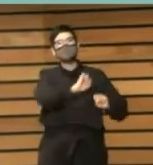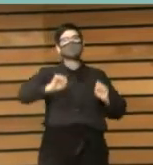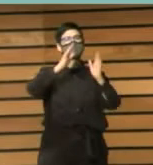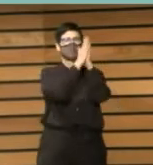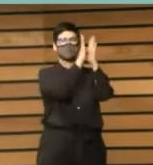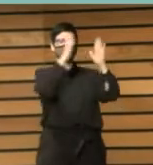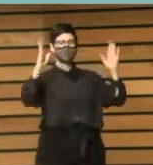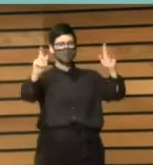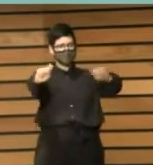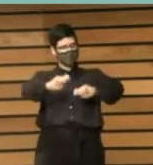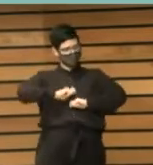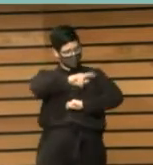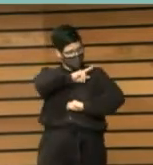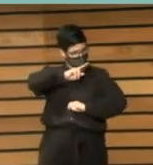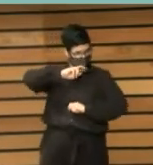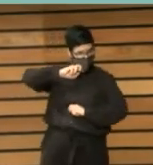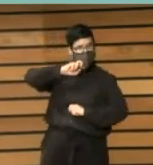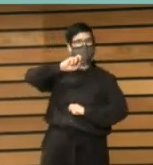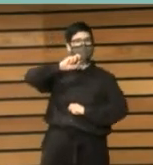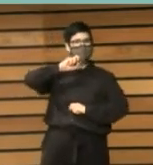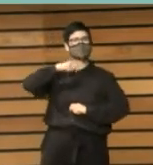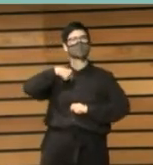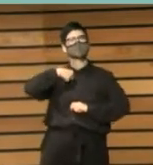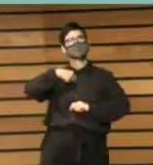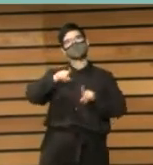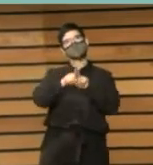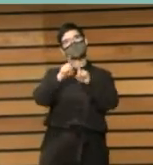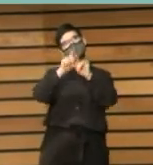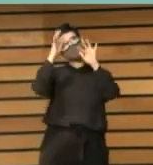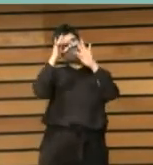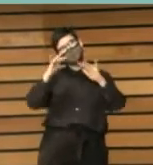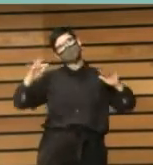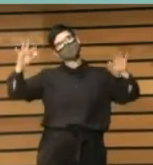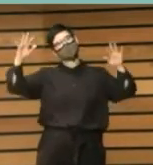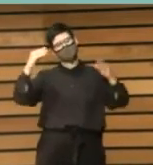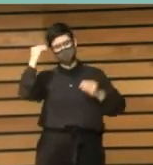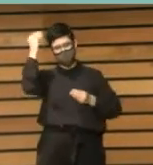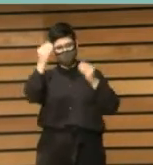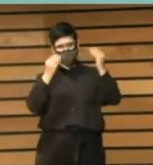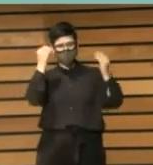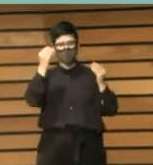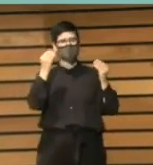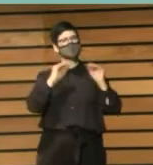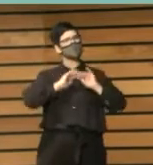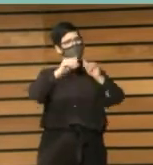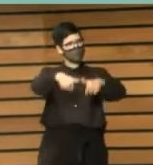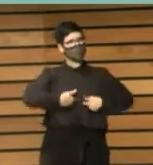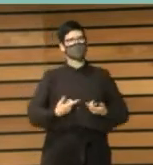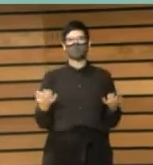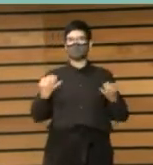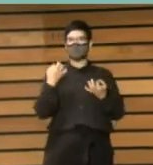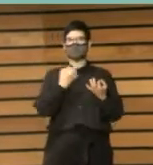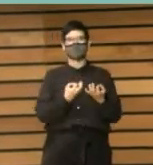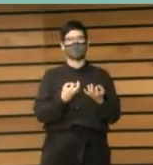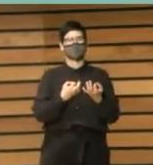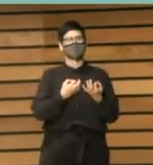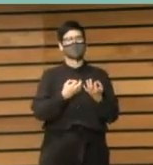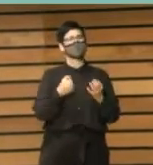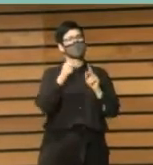Pero yo arriesgo en esta ensoñación. Y pienso que también deberíamos retomar un poquito esa posición que tuvieron las